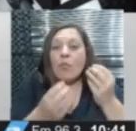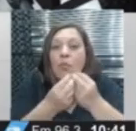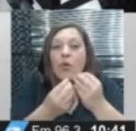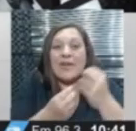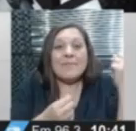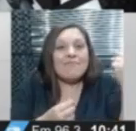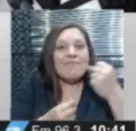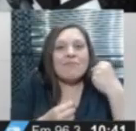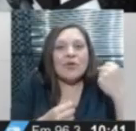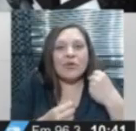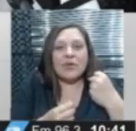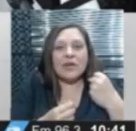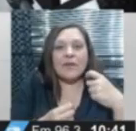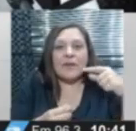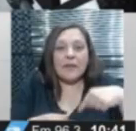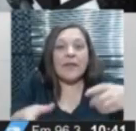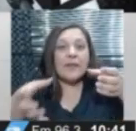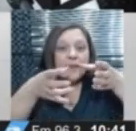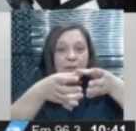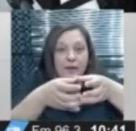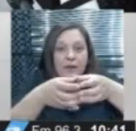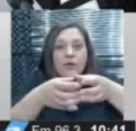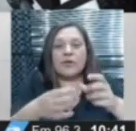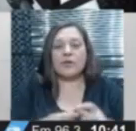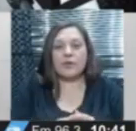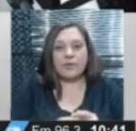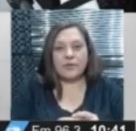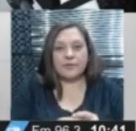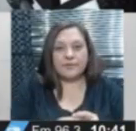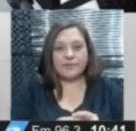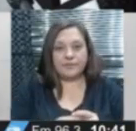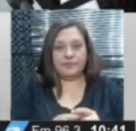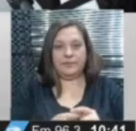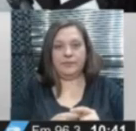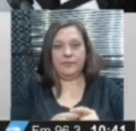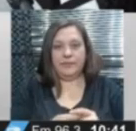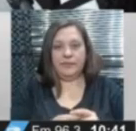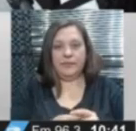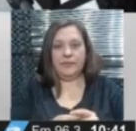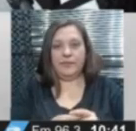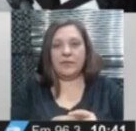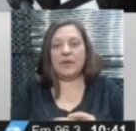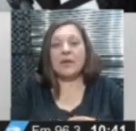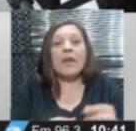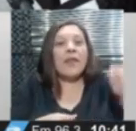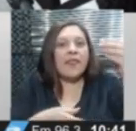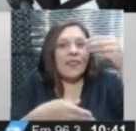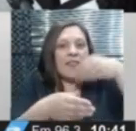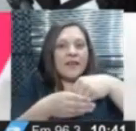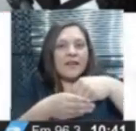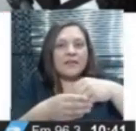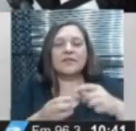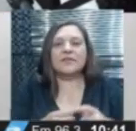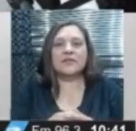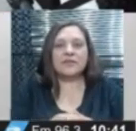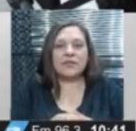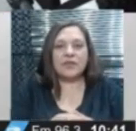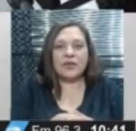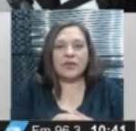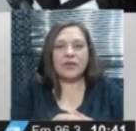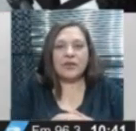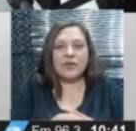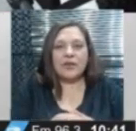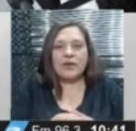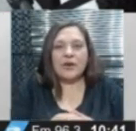e y dentro de nuestro movimiento está el de movimiento de mujeres panafricano que con las cuales hicimos el